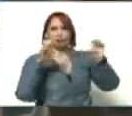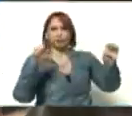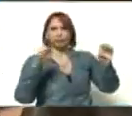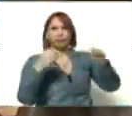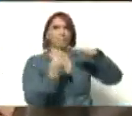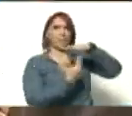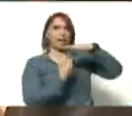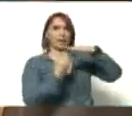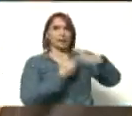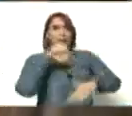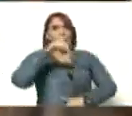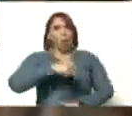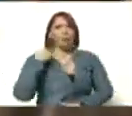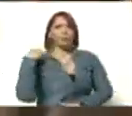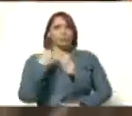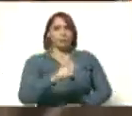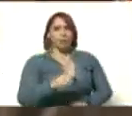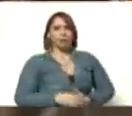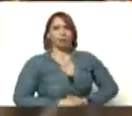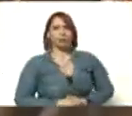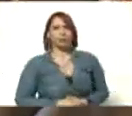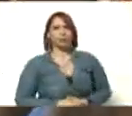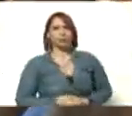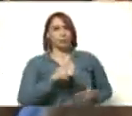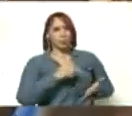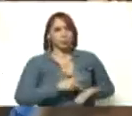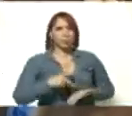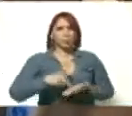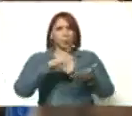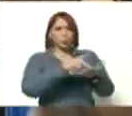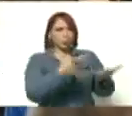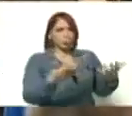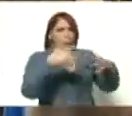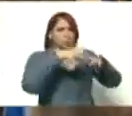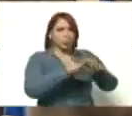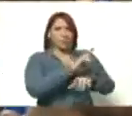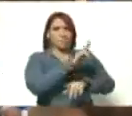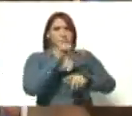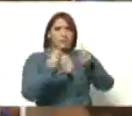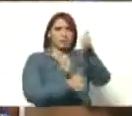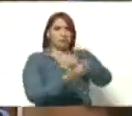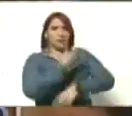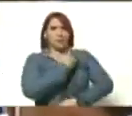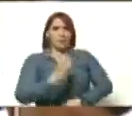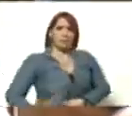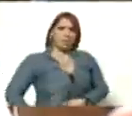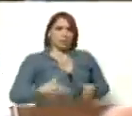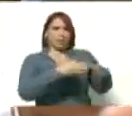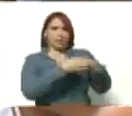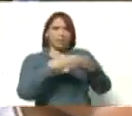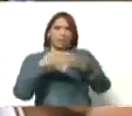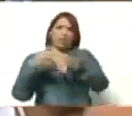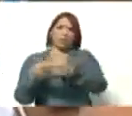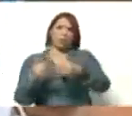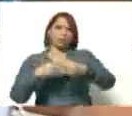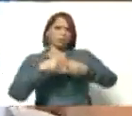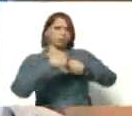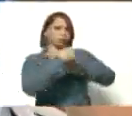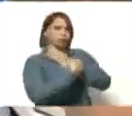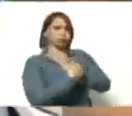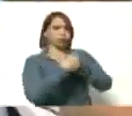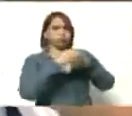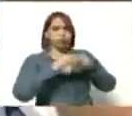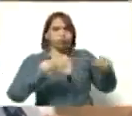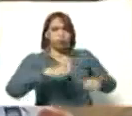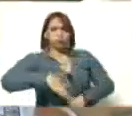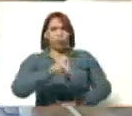básica que hoy tienen la presencia conjunta, vicepresidente, de equipos que se conformaron en los territorios y hay un